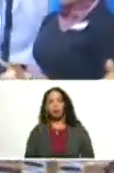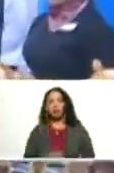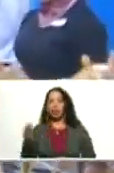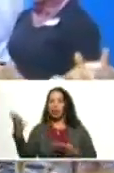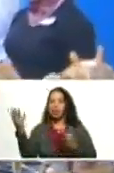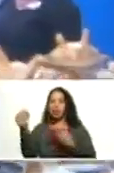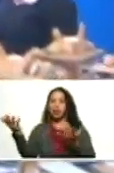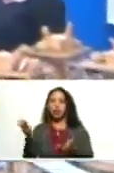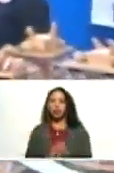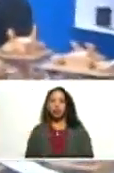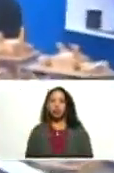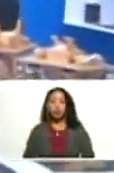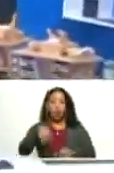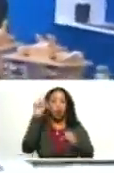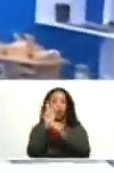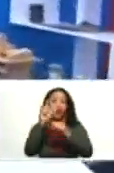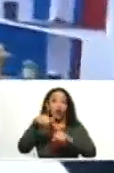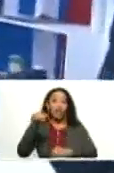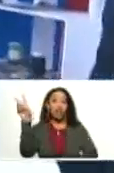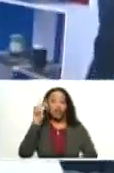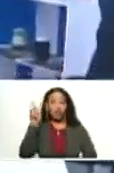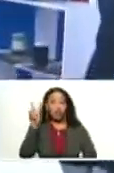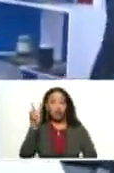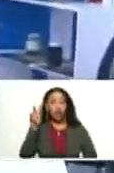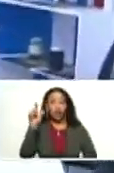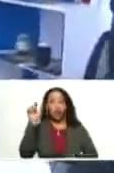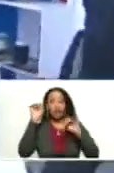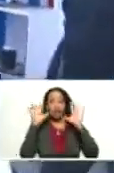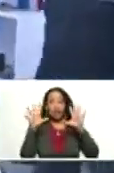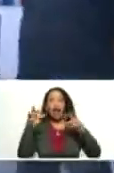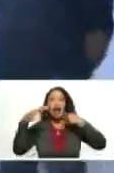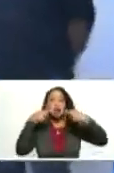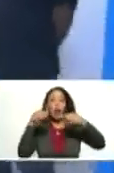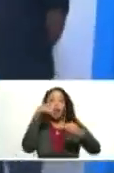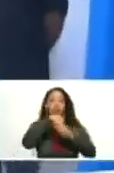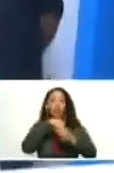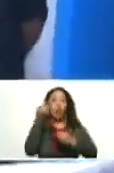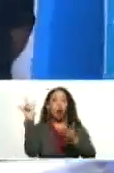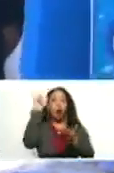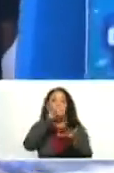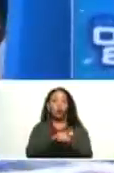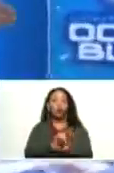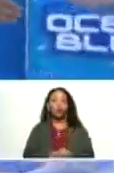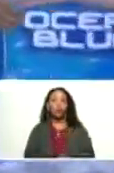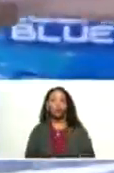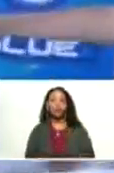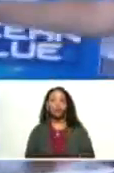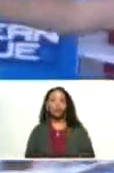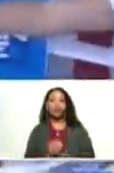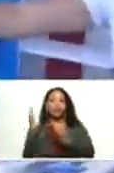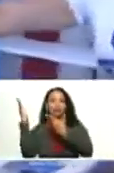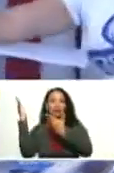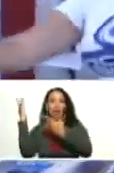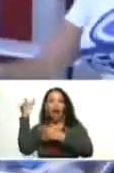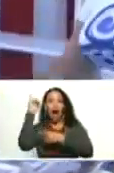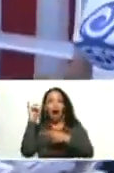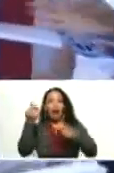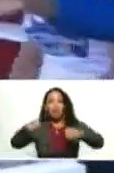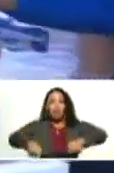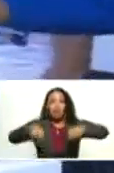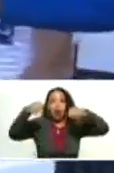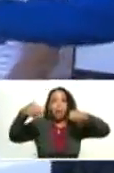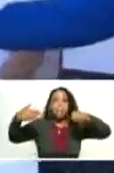que es el único en Venezuela y es el décimo en el mundo, un restaurante dentro de un avión. ¿Qué tenemos por aquí, mira? Aquí tenemos empaquetadora de